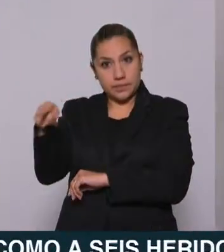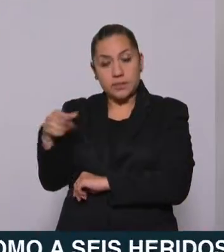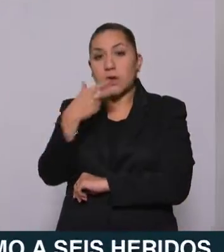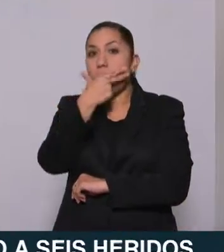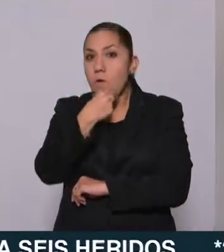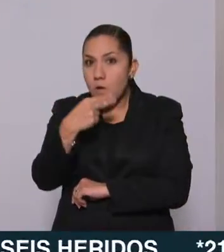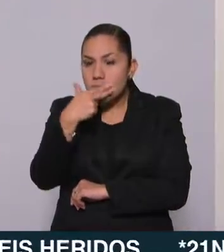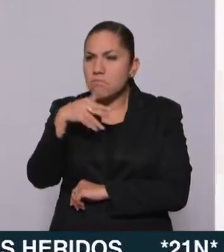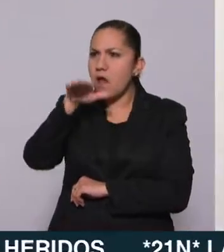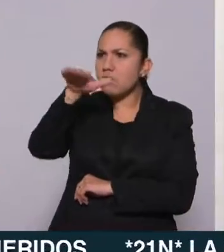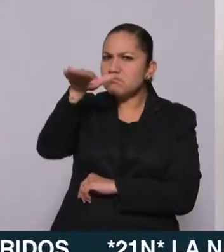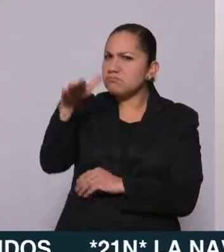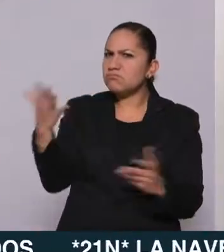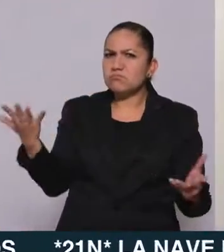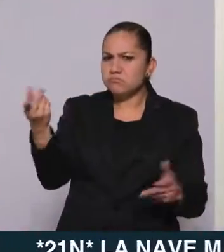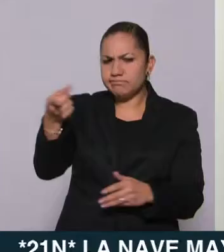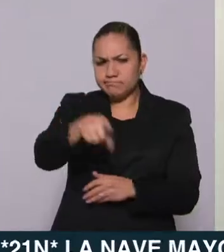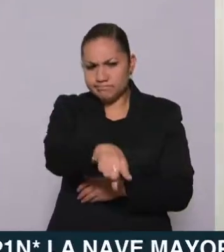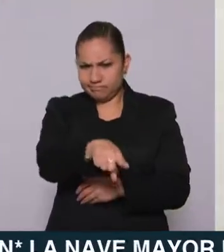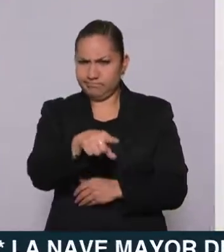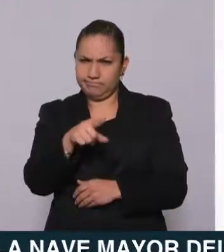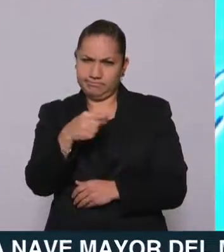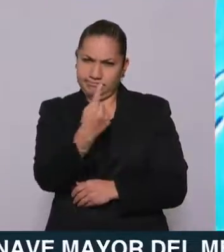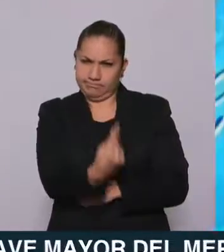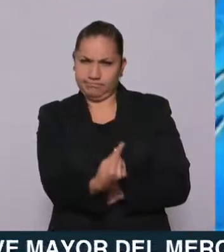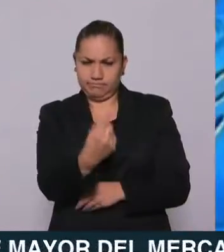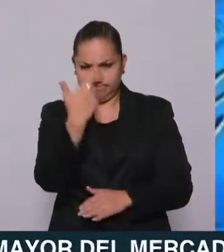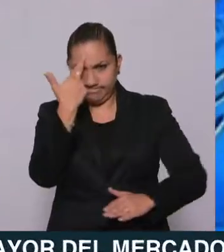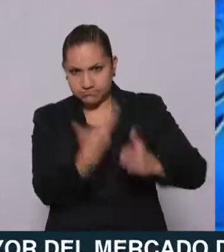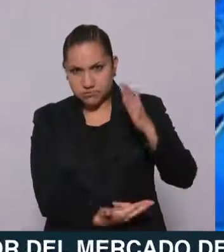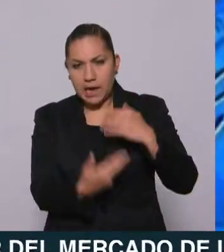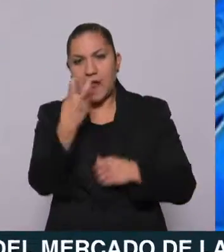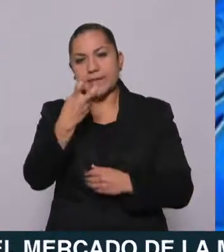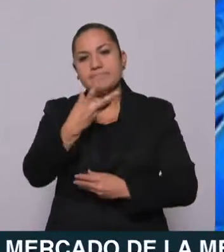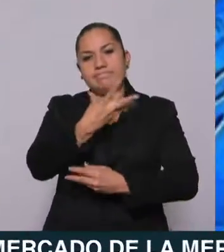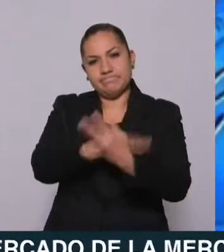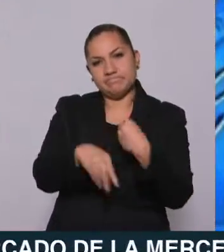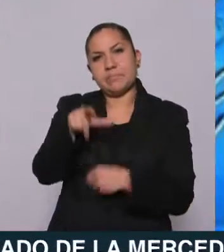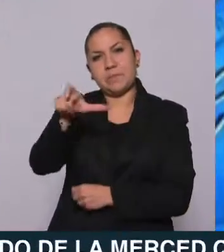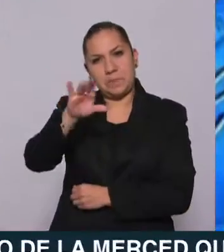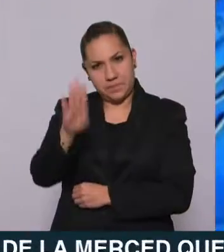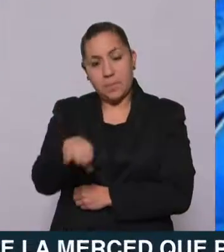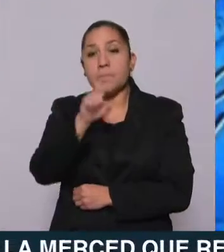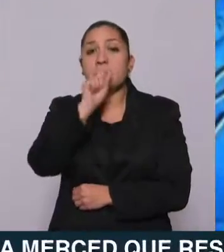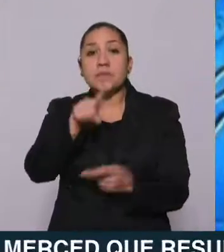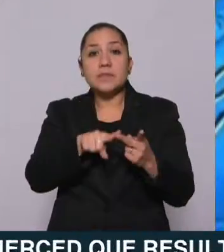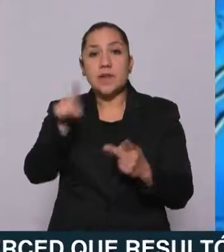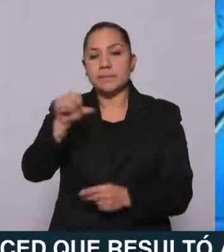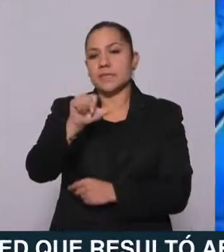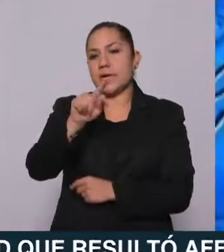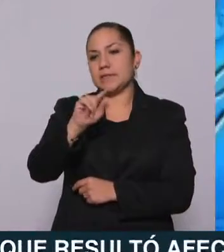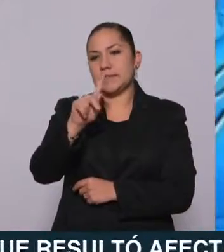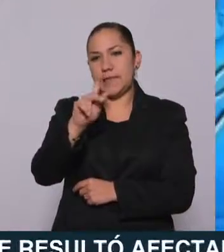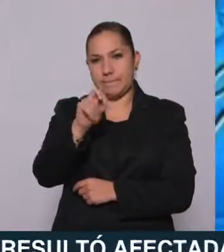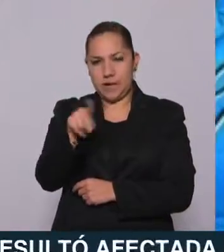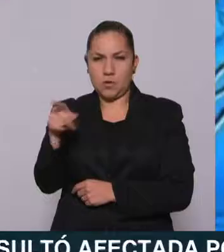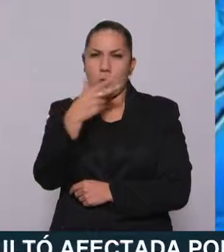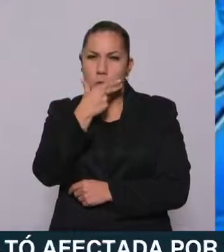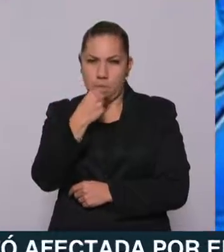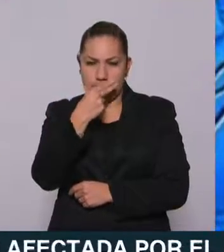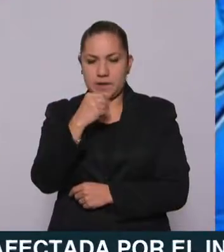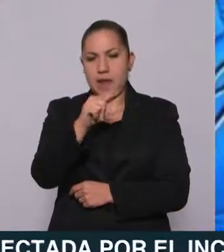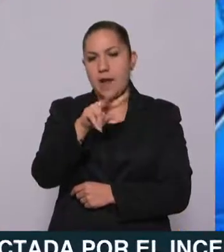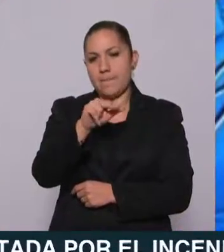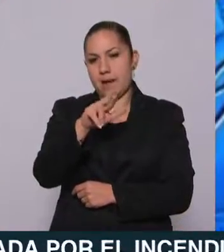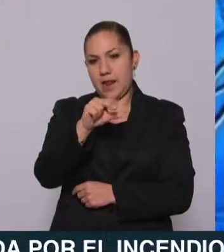caso de presunta violación a una menor. En mayo de 2014, en Atizapán, Estado de México, Ricardo Alvarado Ordóñez, de 13